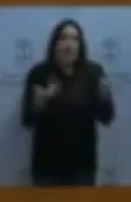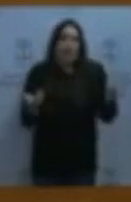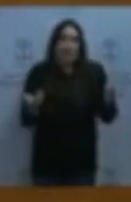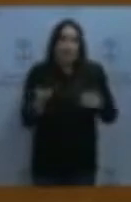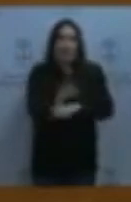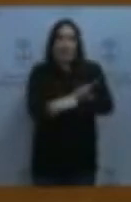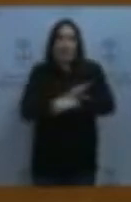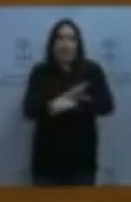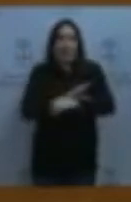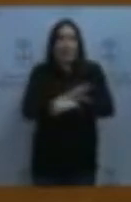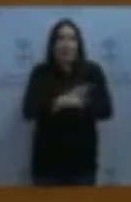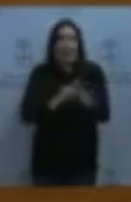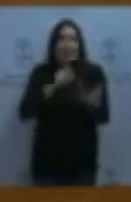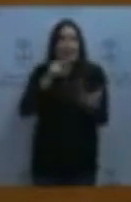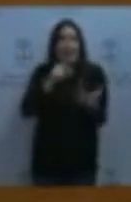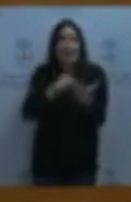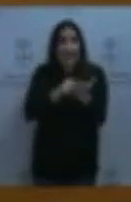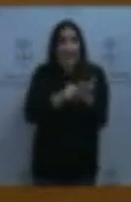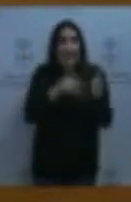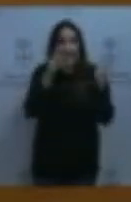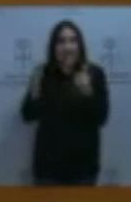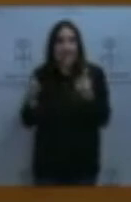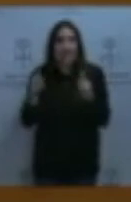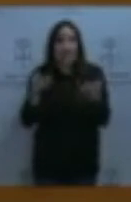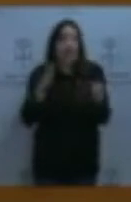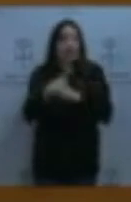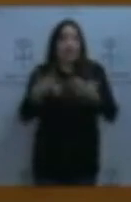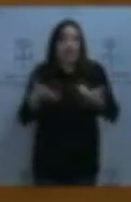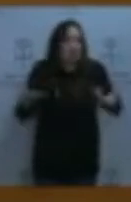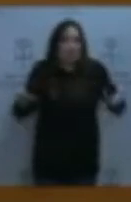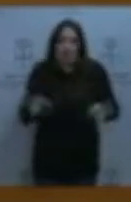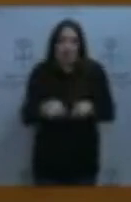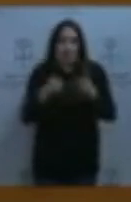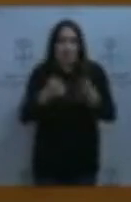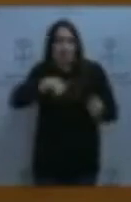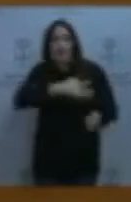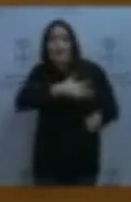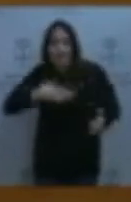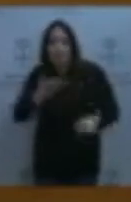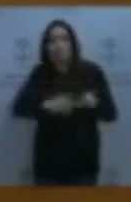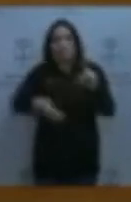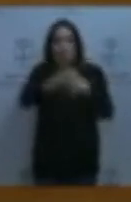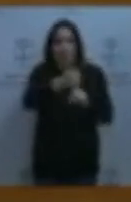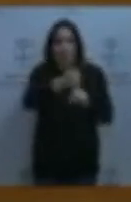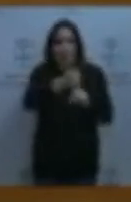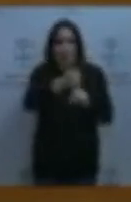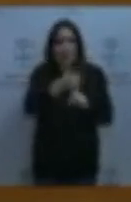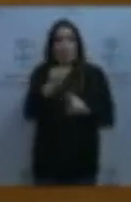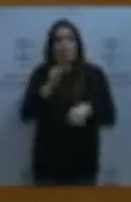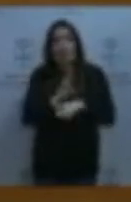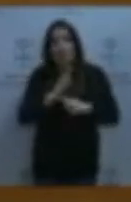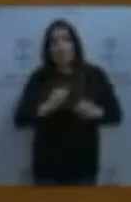adelante estas reivindicaciones. Lo que el nuestro grupo quiere y es que se fallan. Y que la Xunta